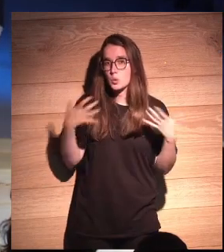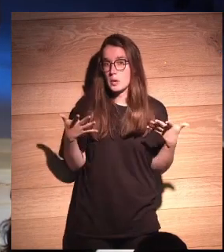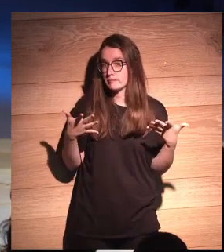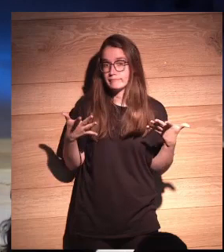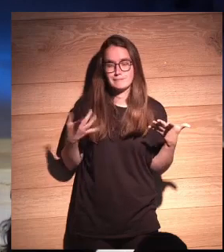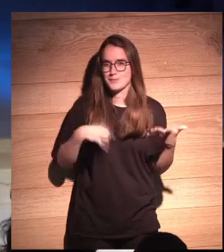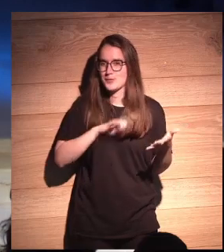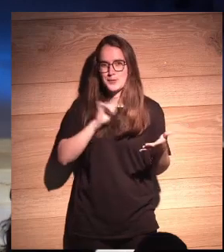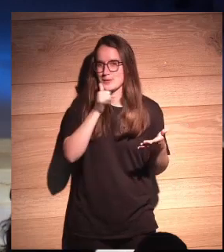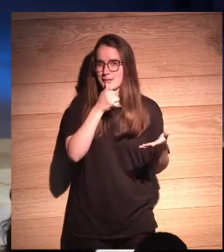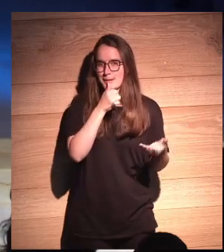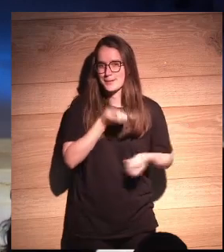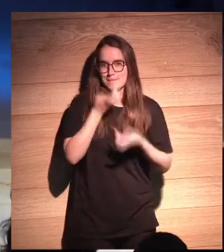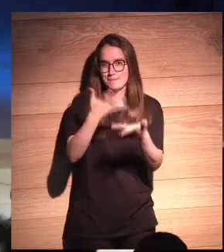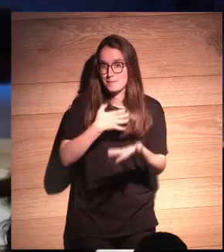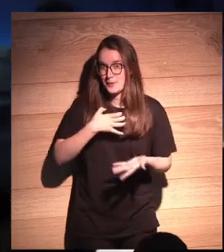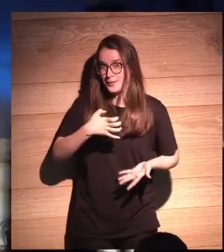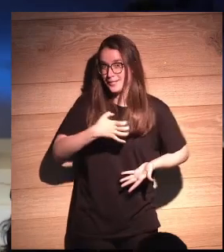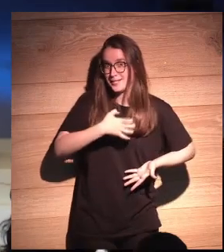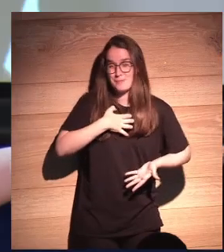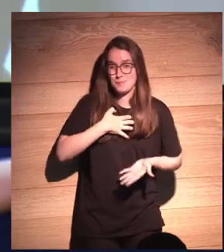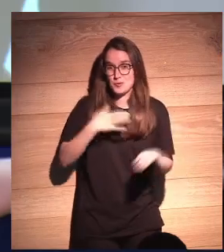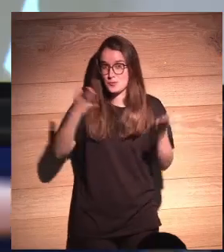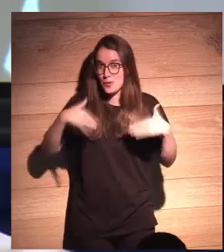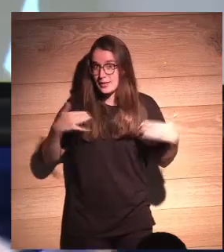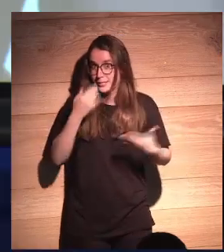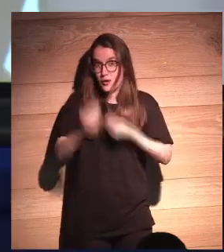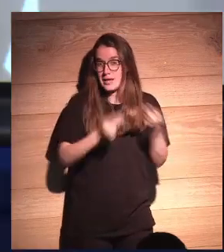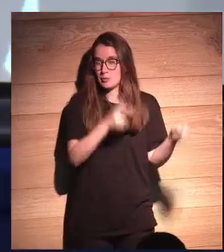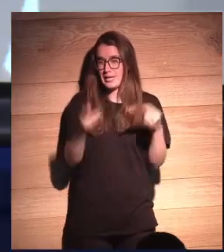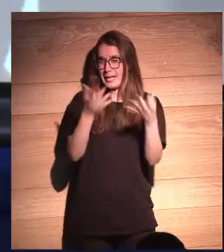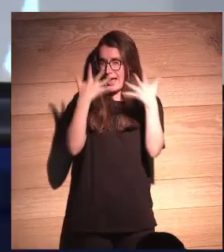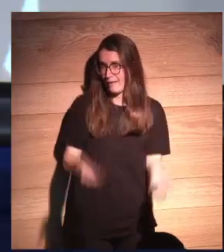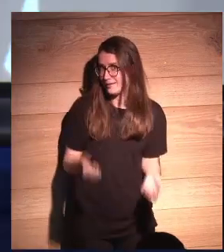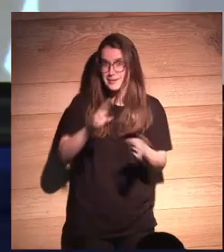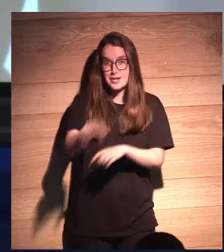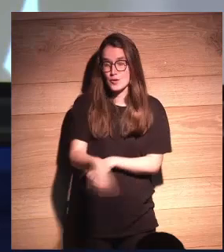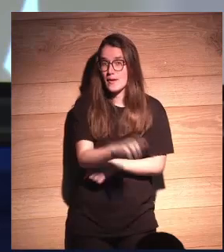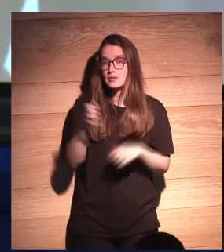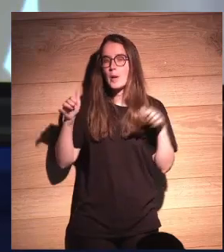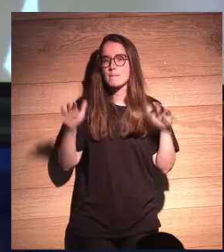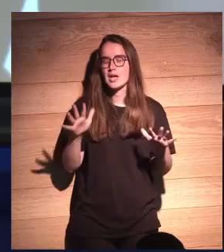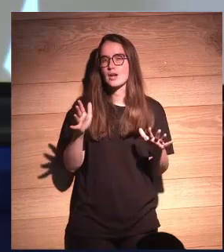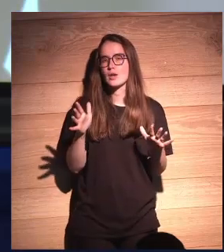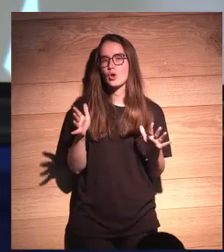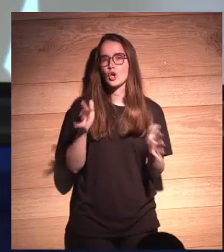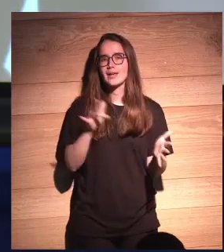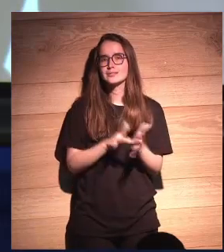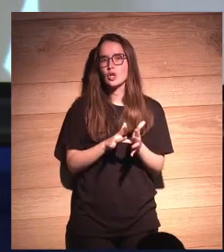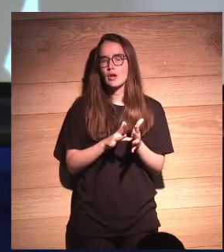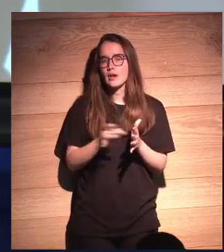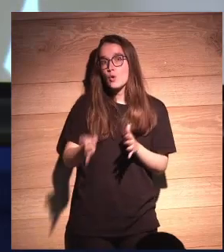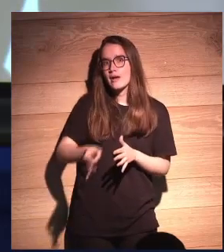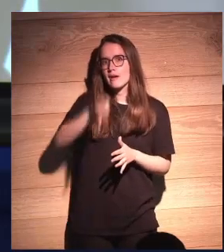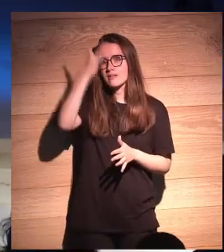la fórmula. Si la tuviéramos, estaríamos haciendo series como churros. Y no es así. Pero sí que lo que teníamos era